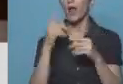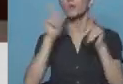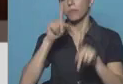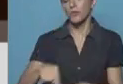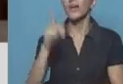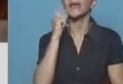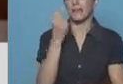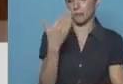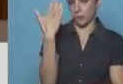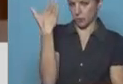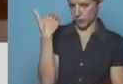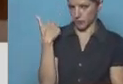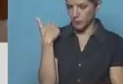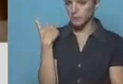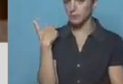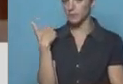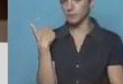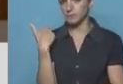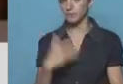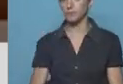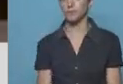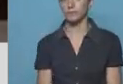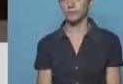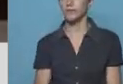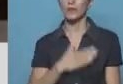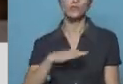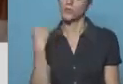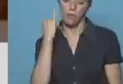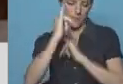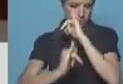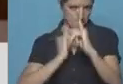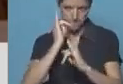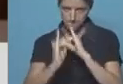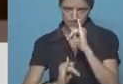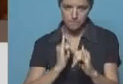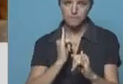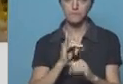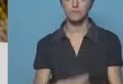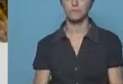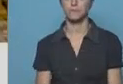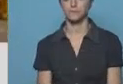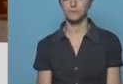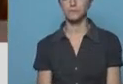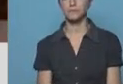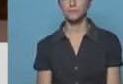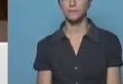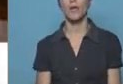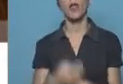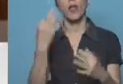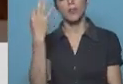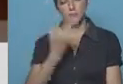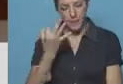días, que no puedo dejar de manifestarlas. La verdad que hace unos días,